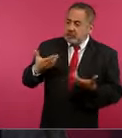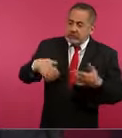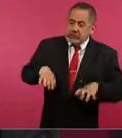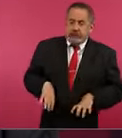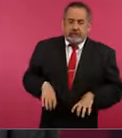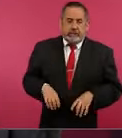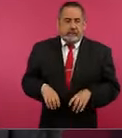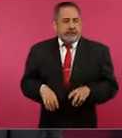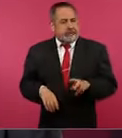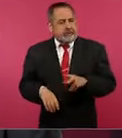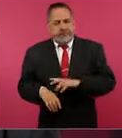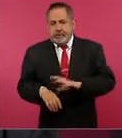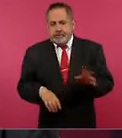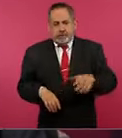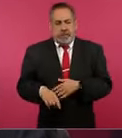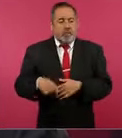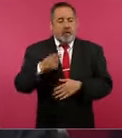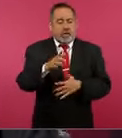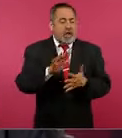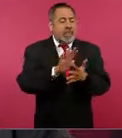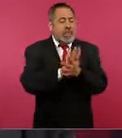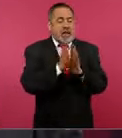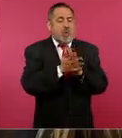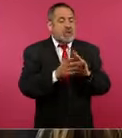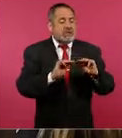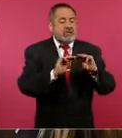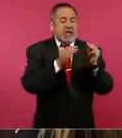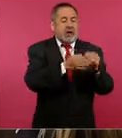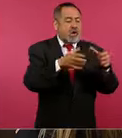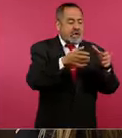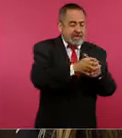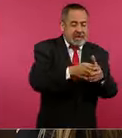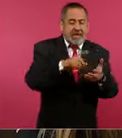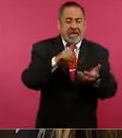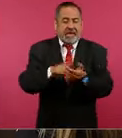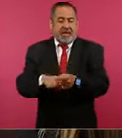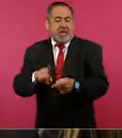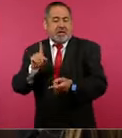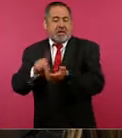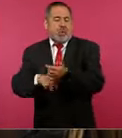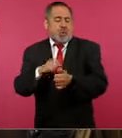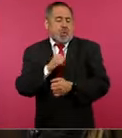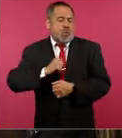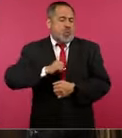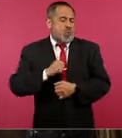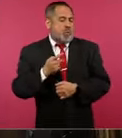Por eso yo siempre hablo de delincuencia organizada y delincuencia de cuello blanco.